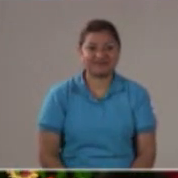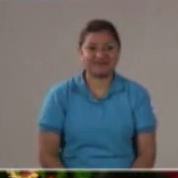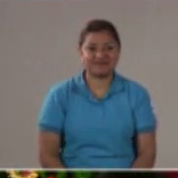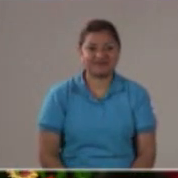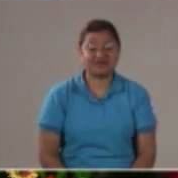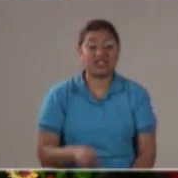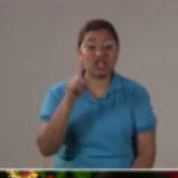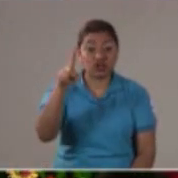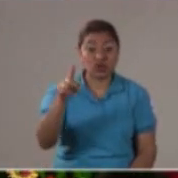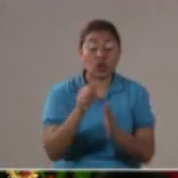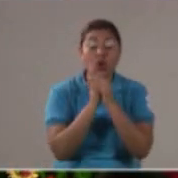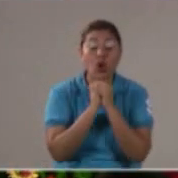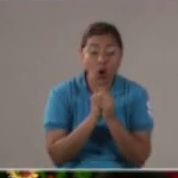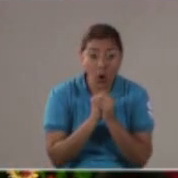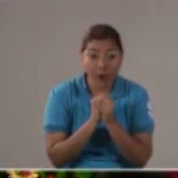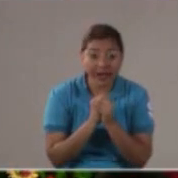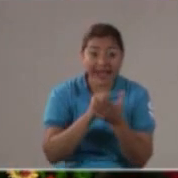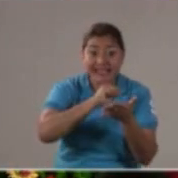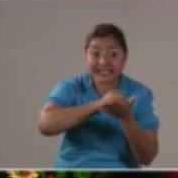Santifica.